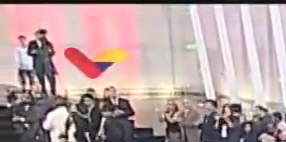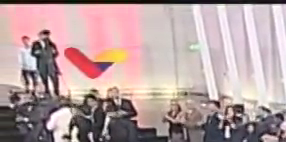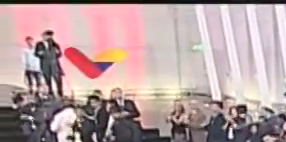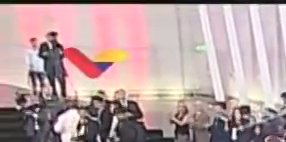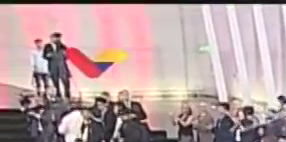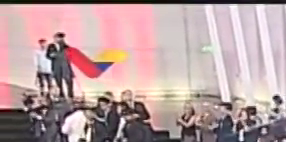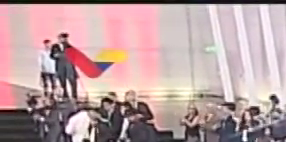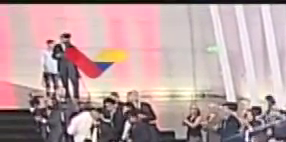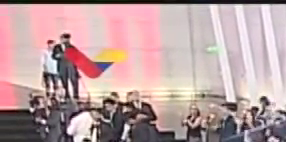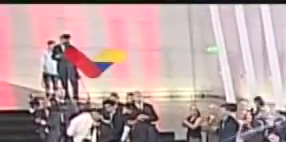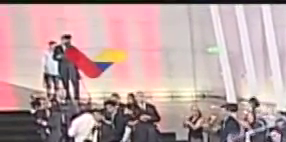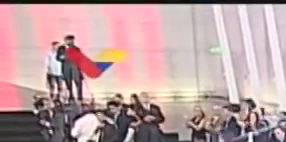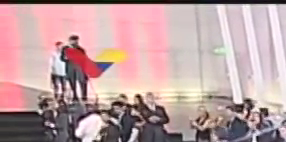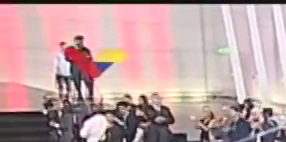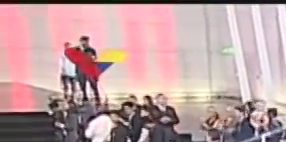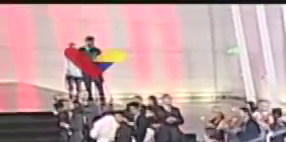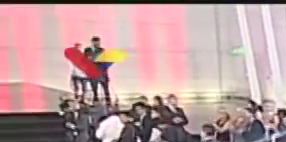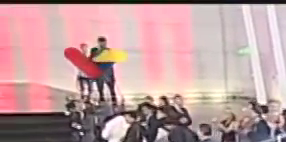Verdad.